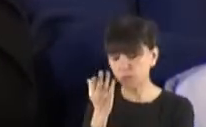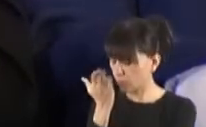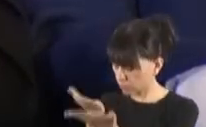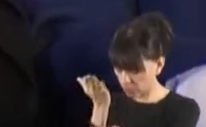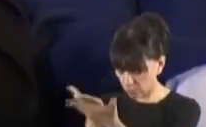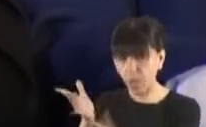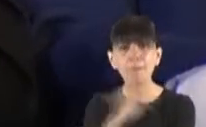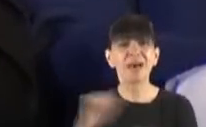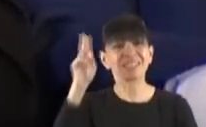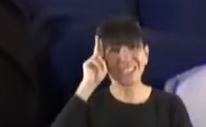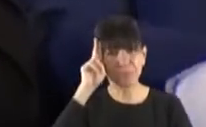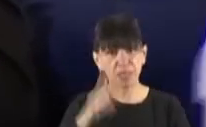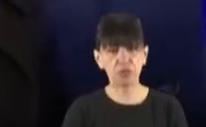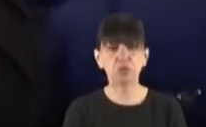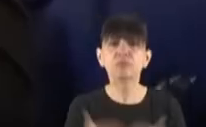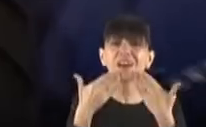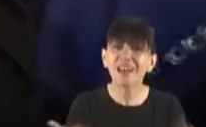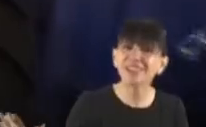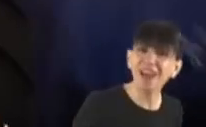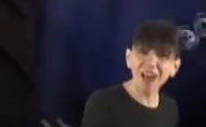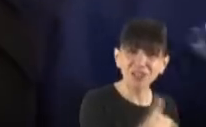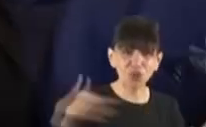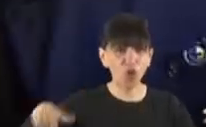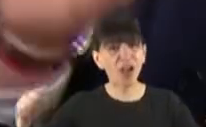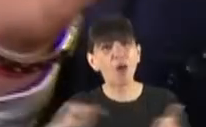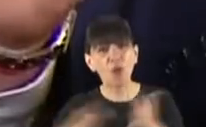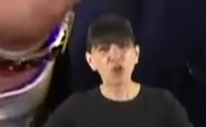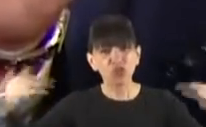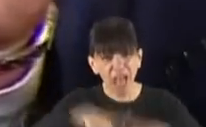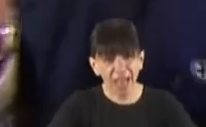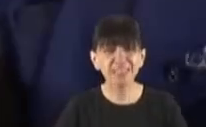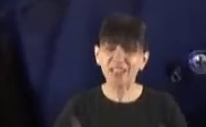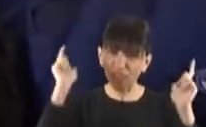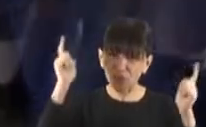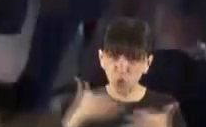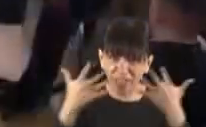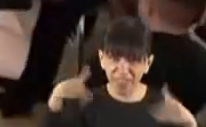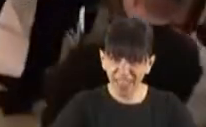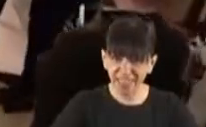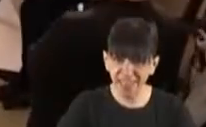paz. Muchas gracias a todos y todas por estar en Buenos Aires. Disfruten de esta ciudad.